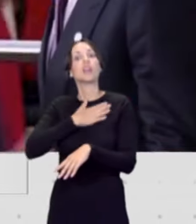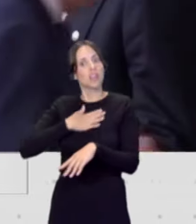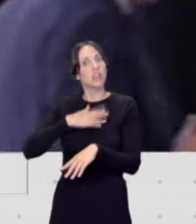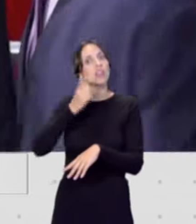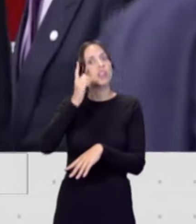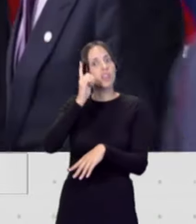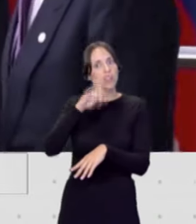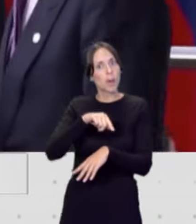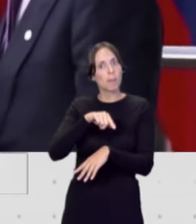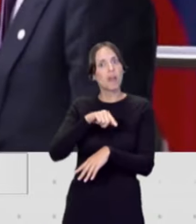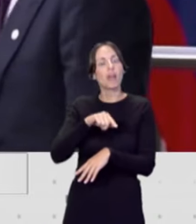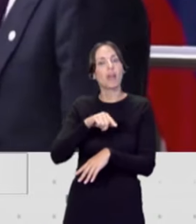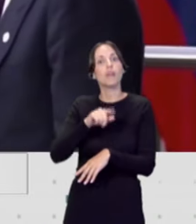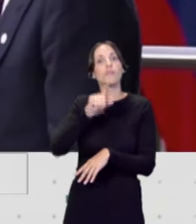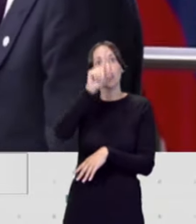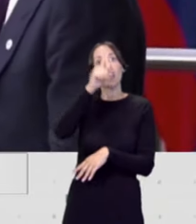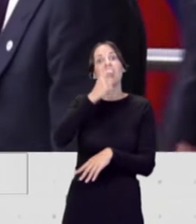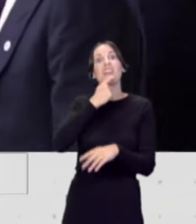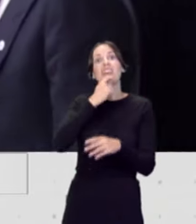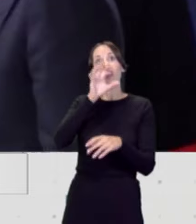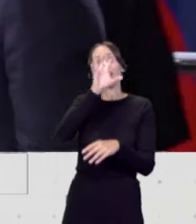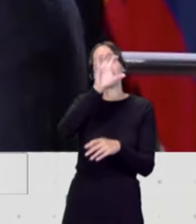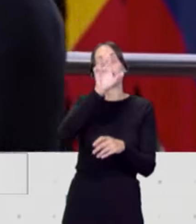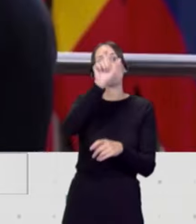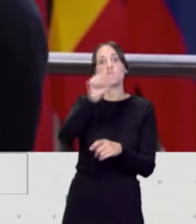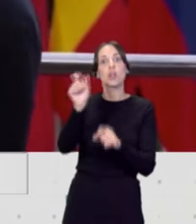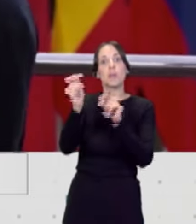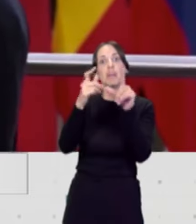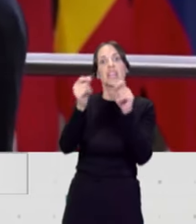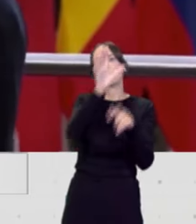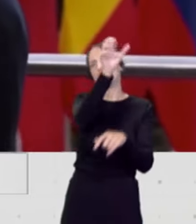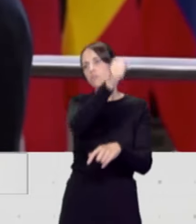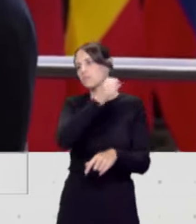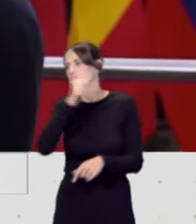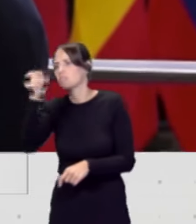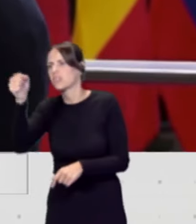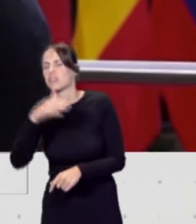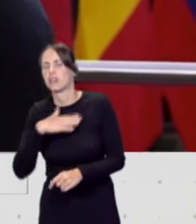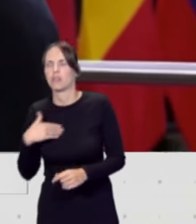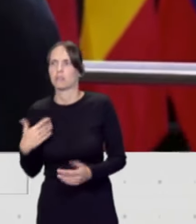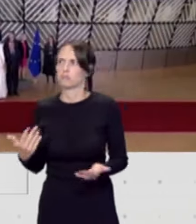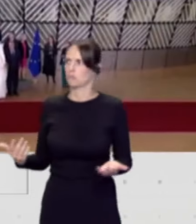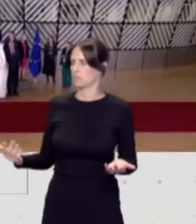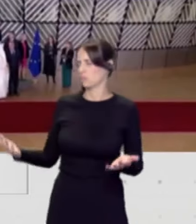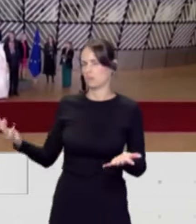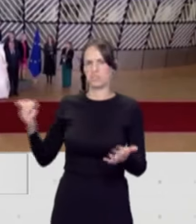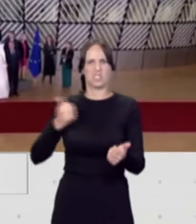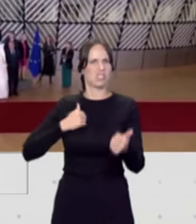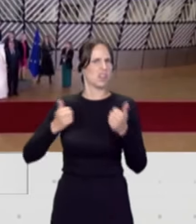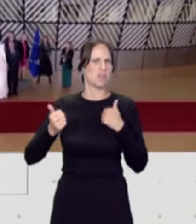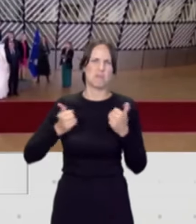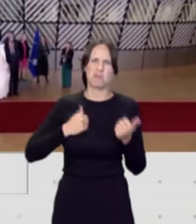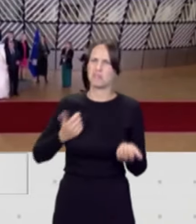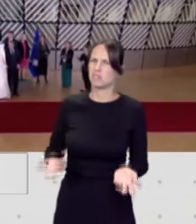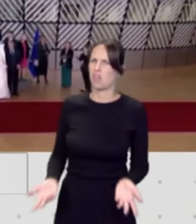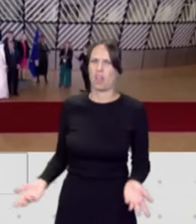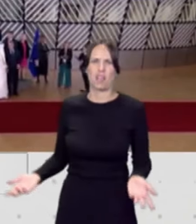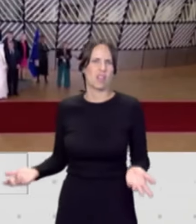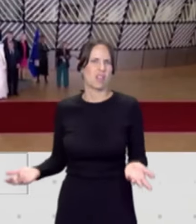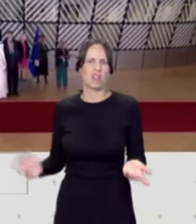al deportar de Inglaterra a los inmigrantes. O sea, yo creo que todo esto es una auténtica chapuza y esto no es un